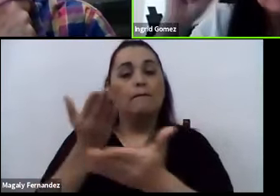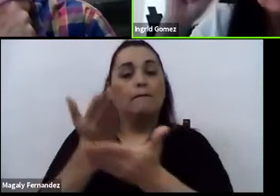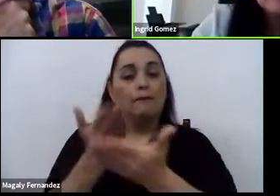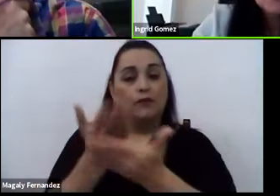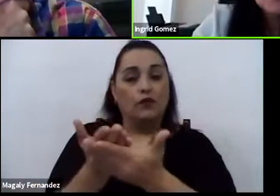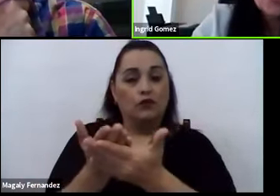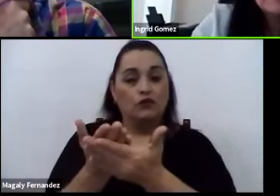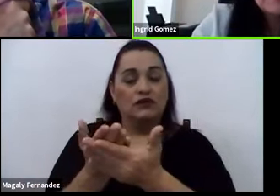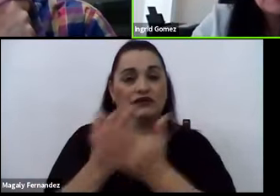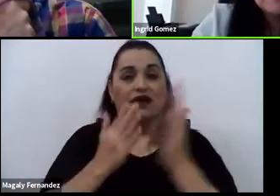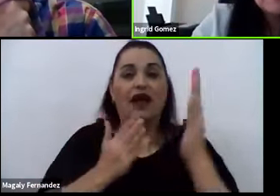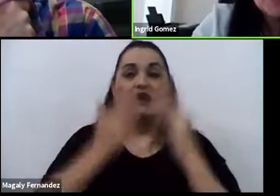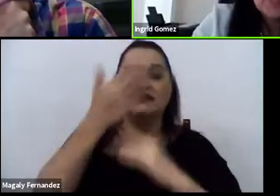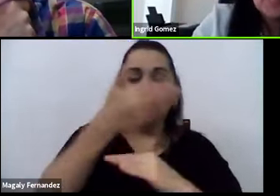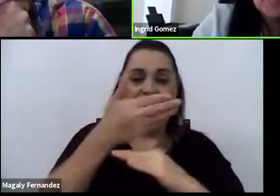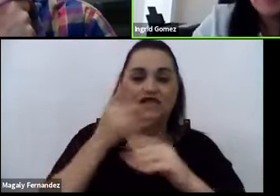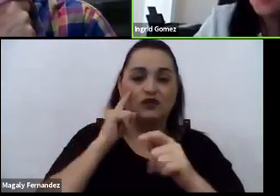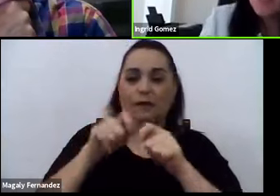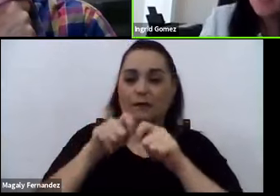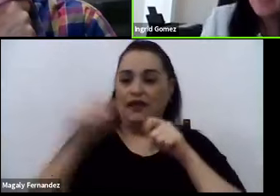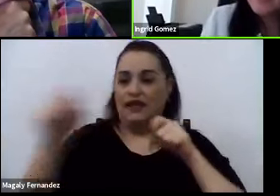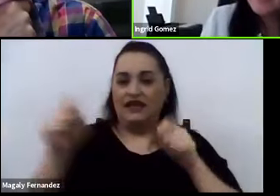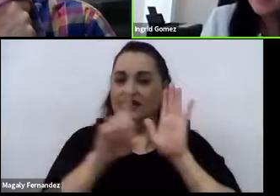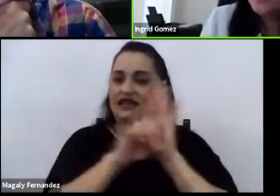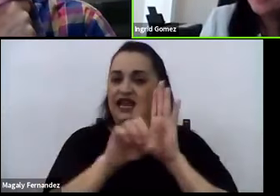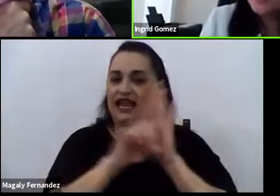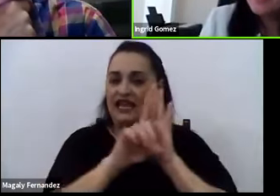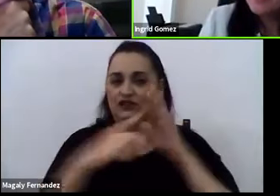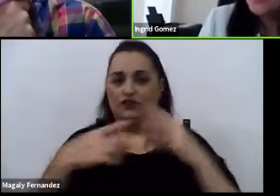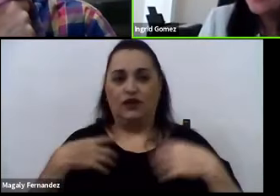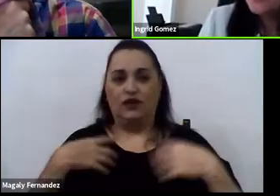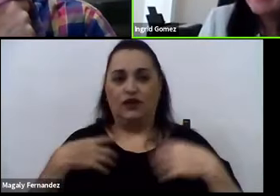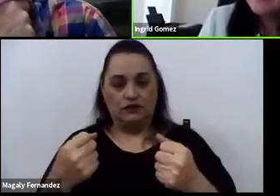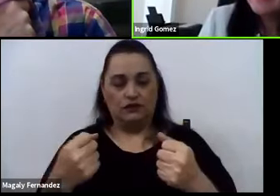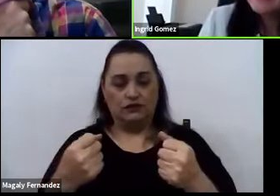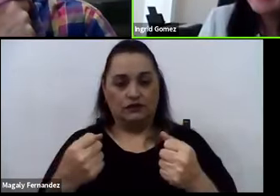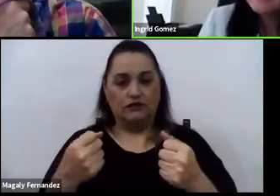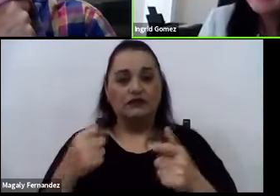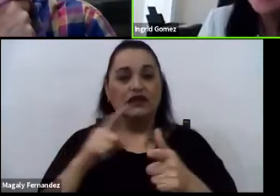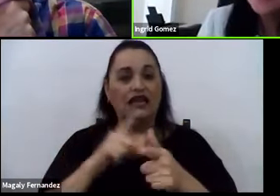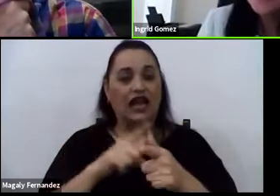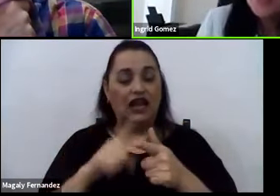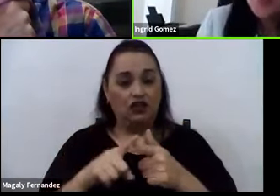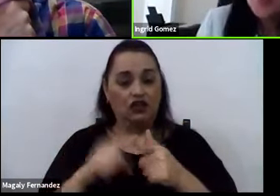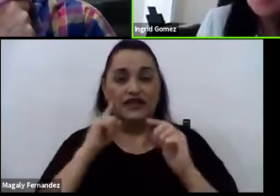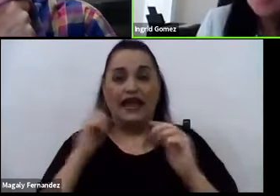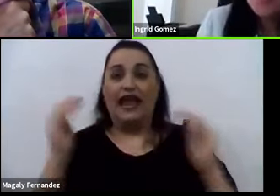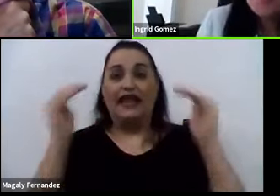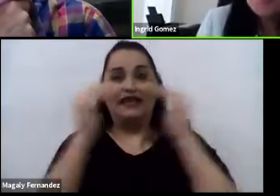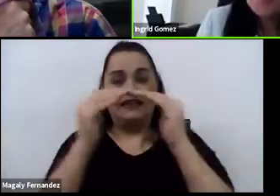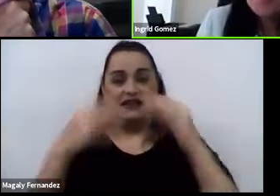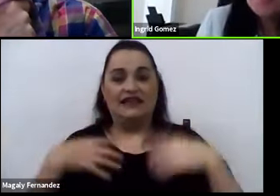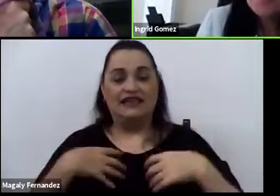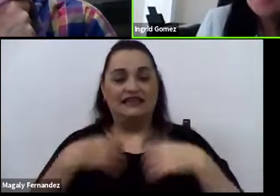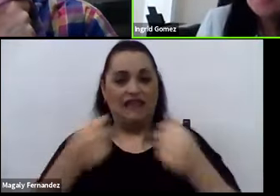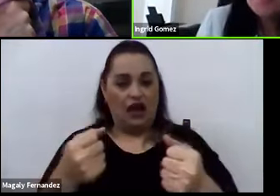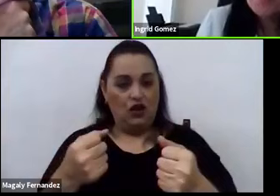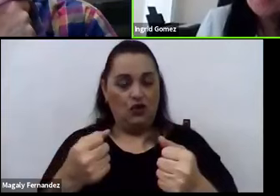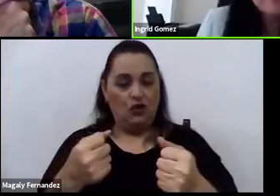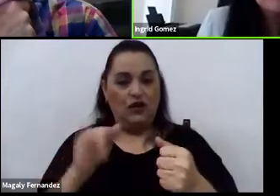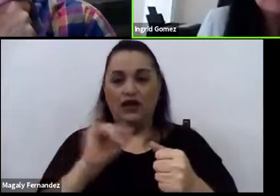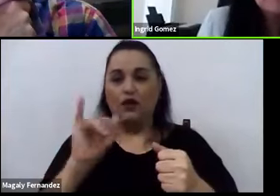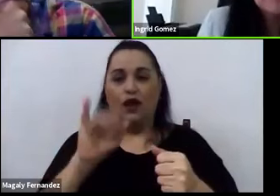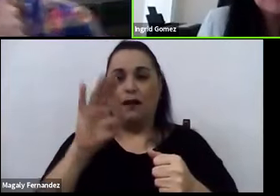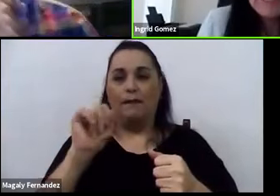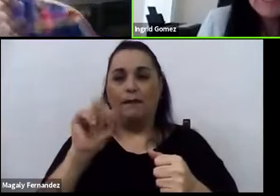para acceso, medir ese acceso de derecho a la salud. Entonces, la equidad en salud como un parámetro cada país